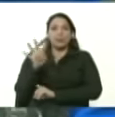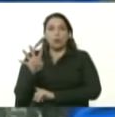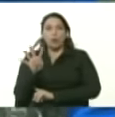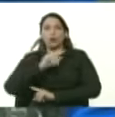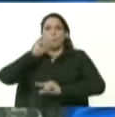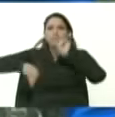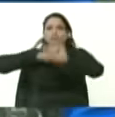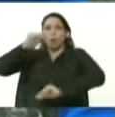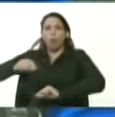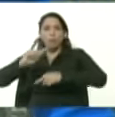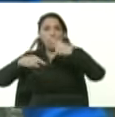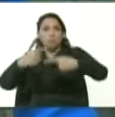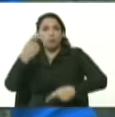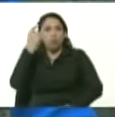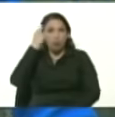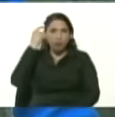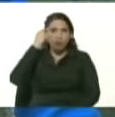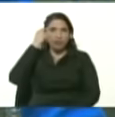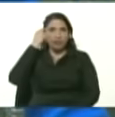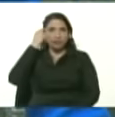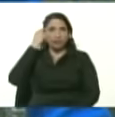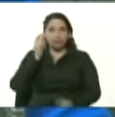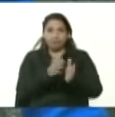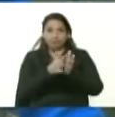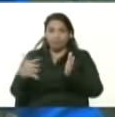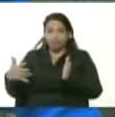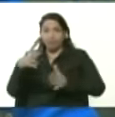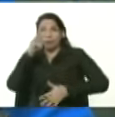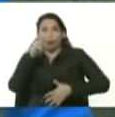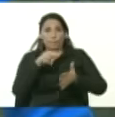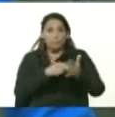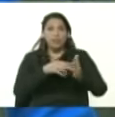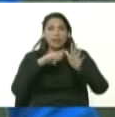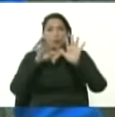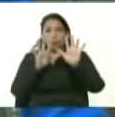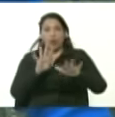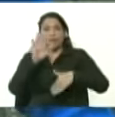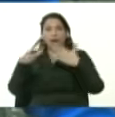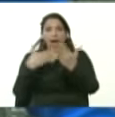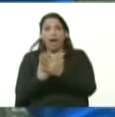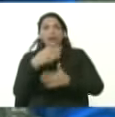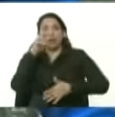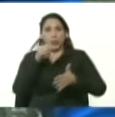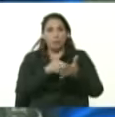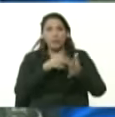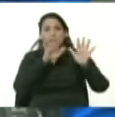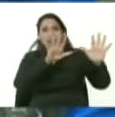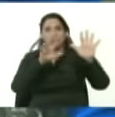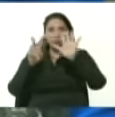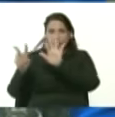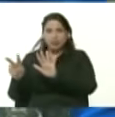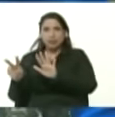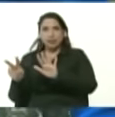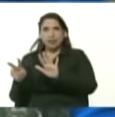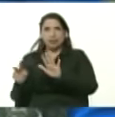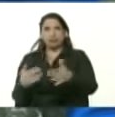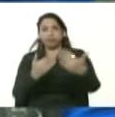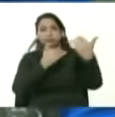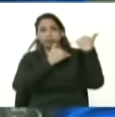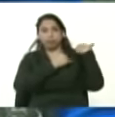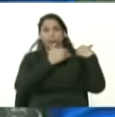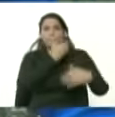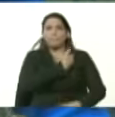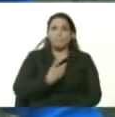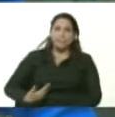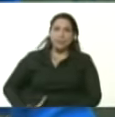día. En el periodo 2009 al 2017, encabezando el